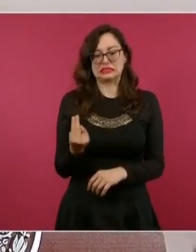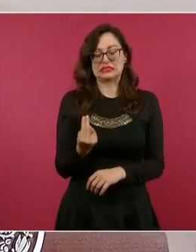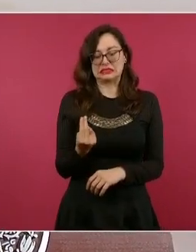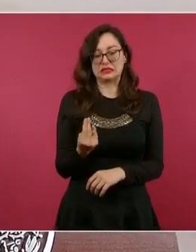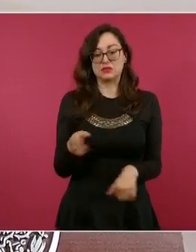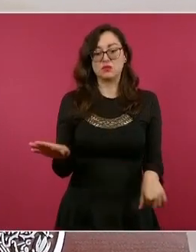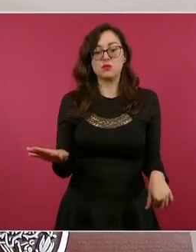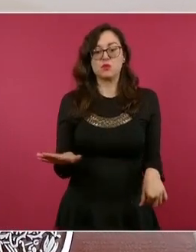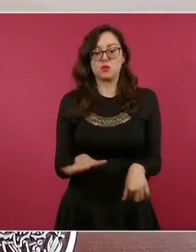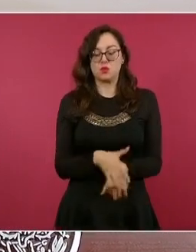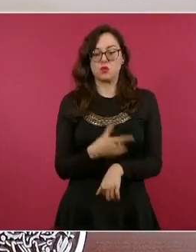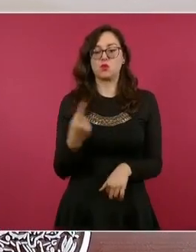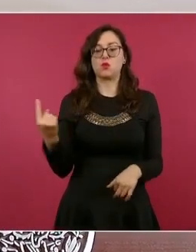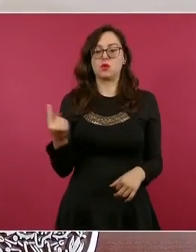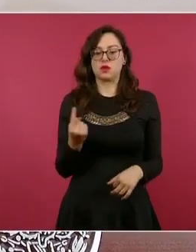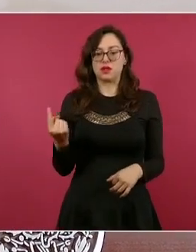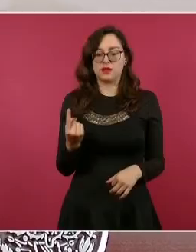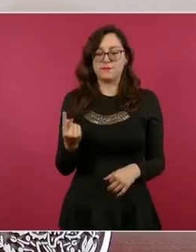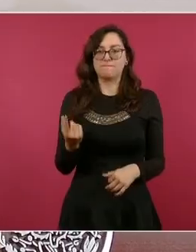expectativas,